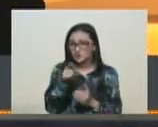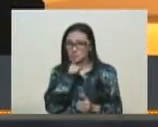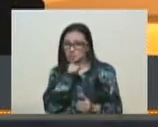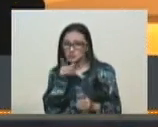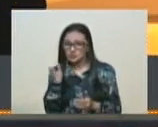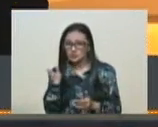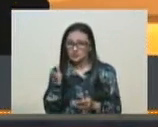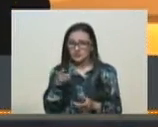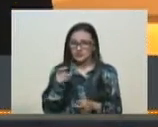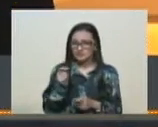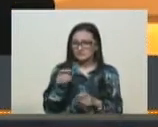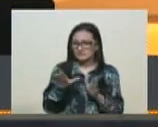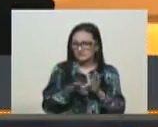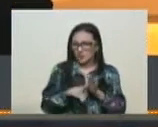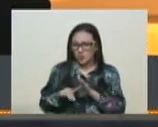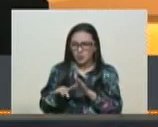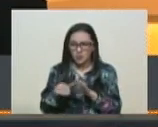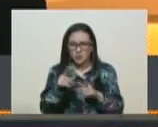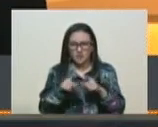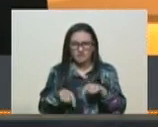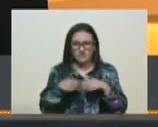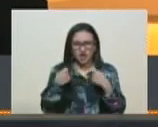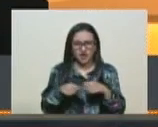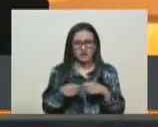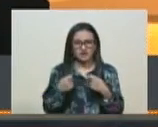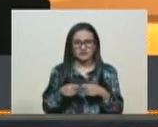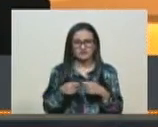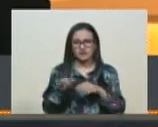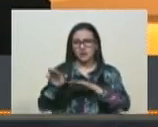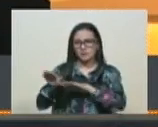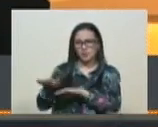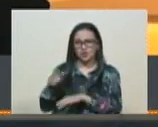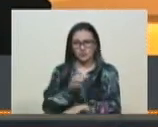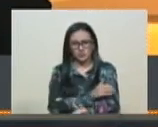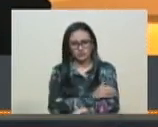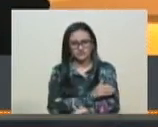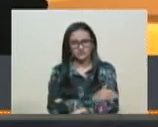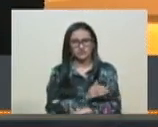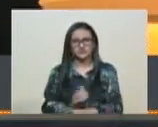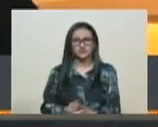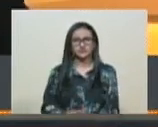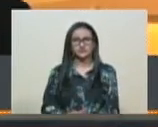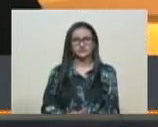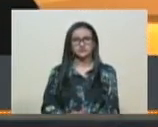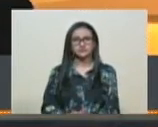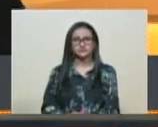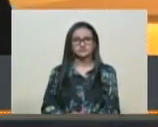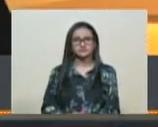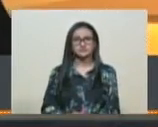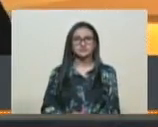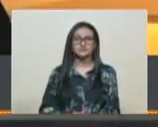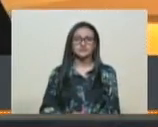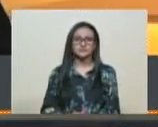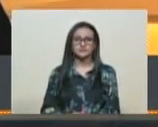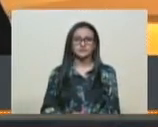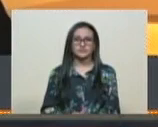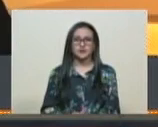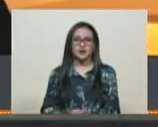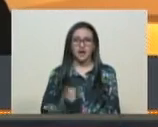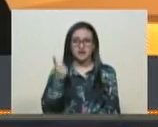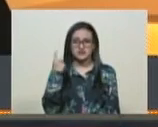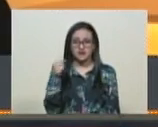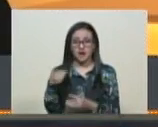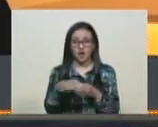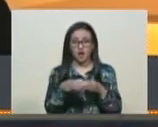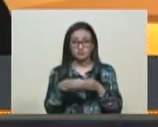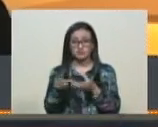la impunidad, promover la violencia política en Venezuela. Ayer, con la Comisión de la